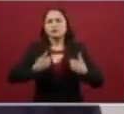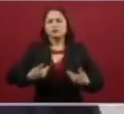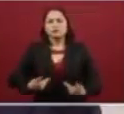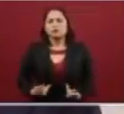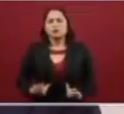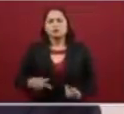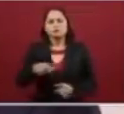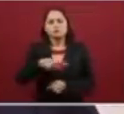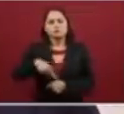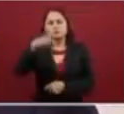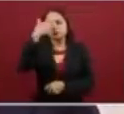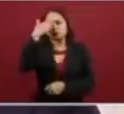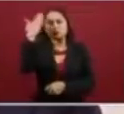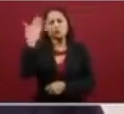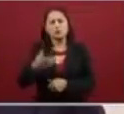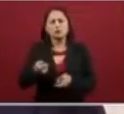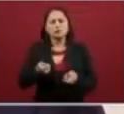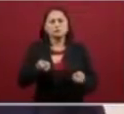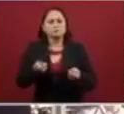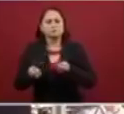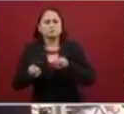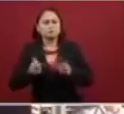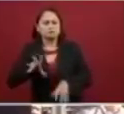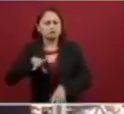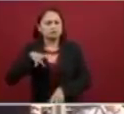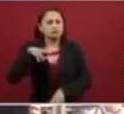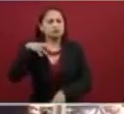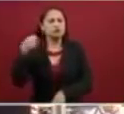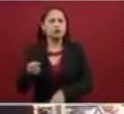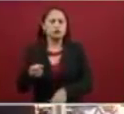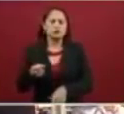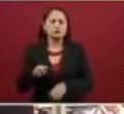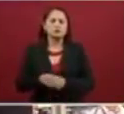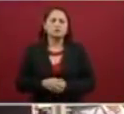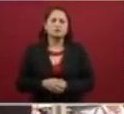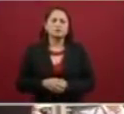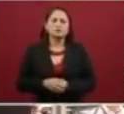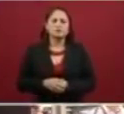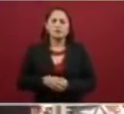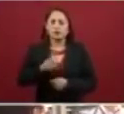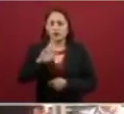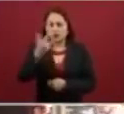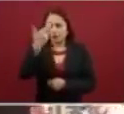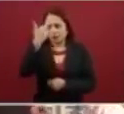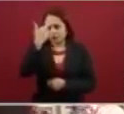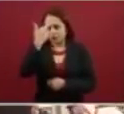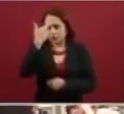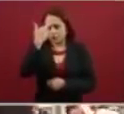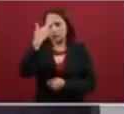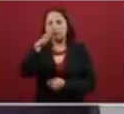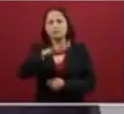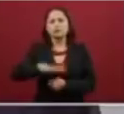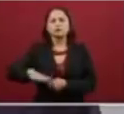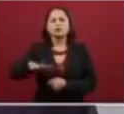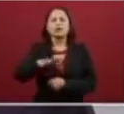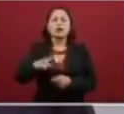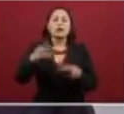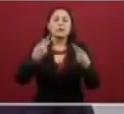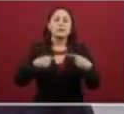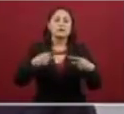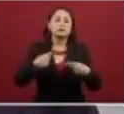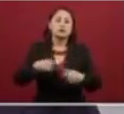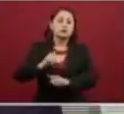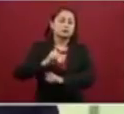uso adecuado, regulado de la fuerza. No olvidemos, el marino y el